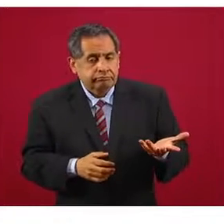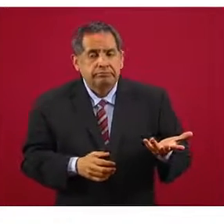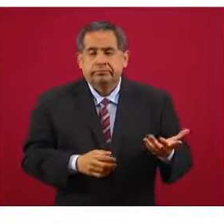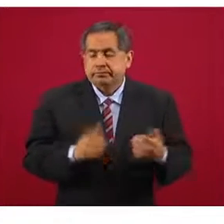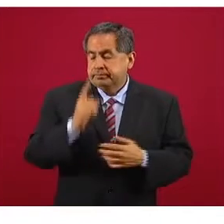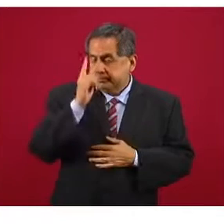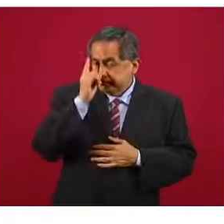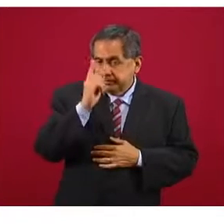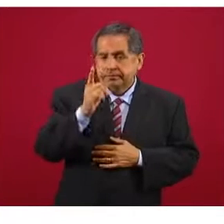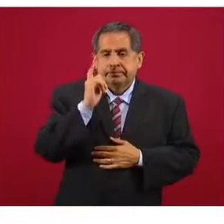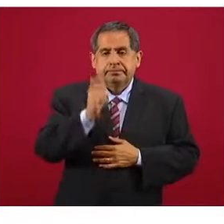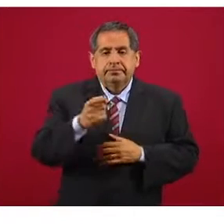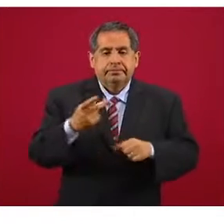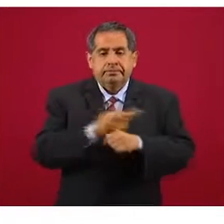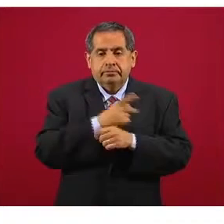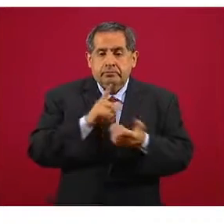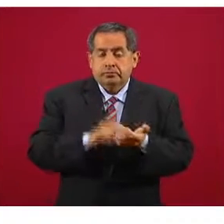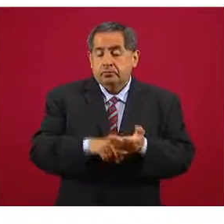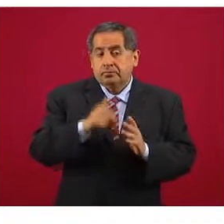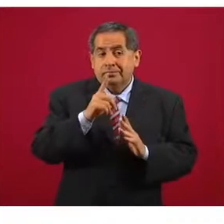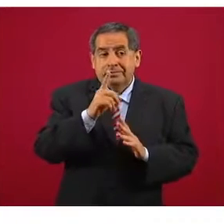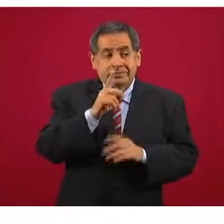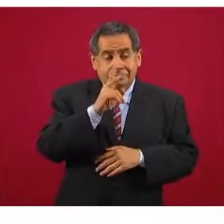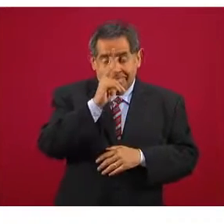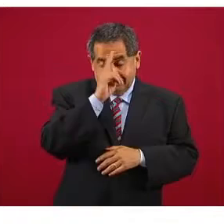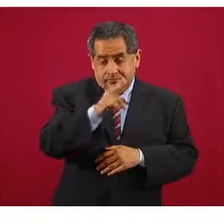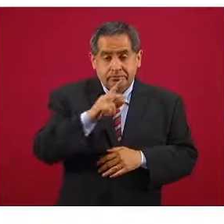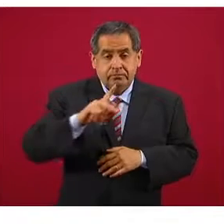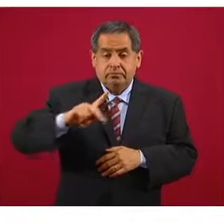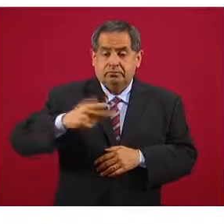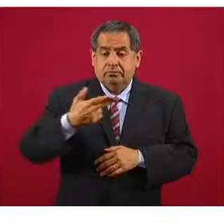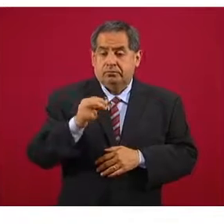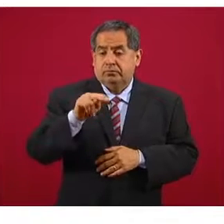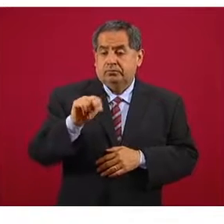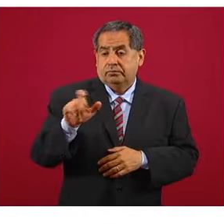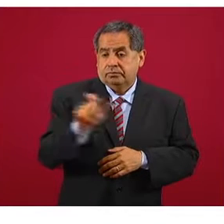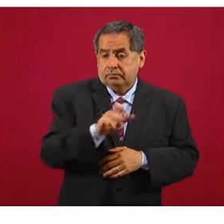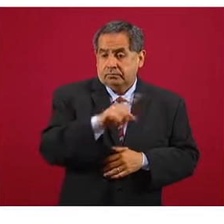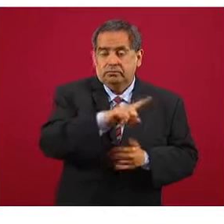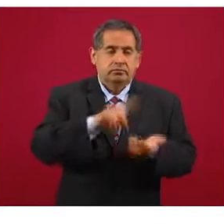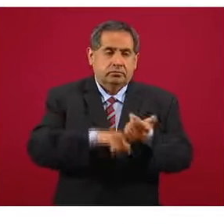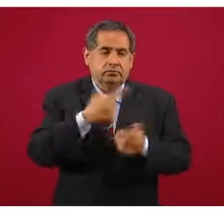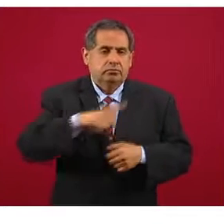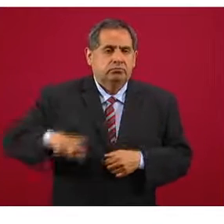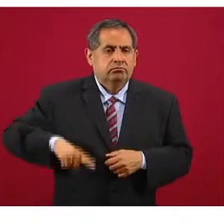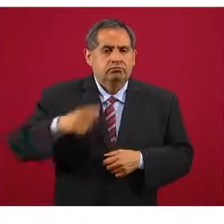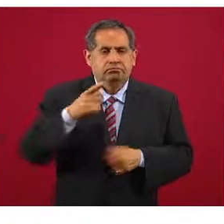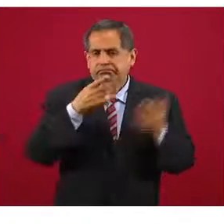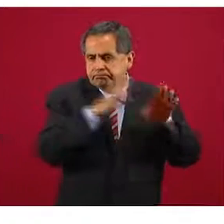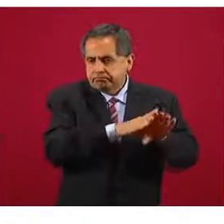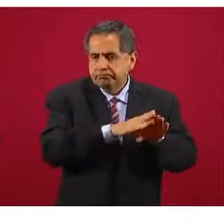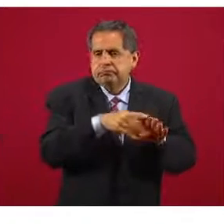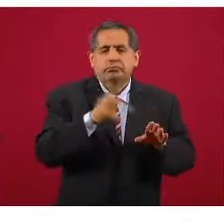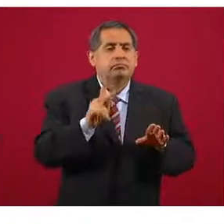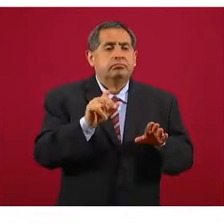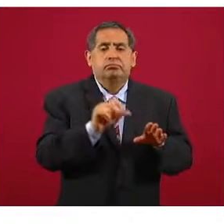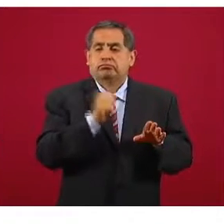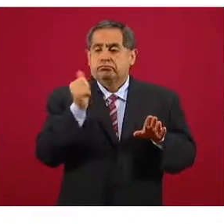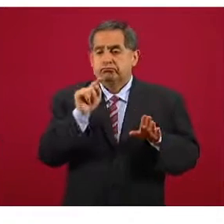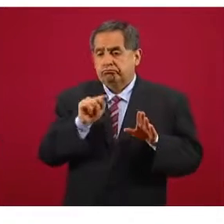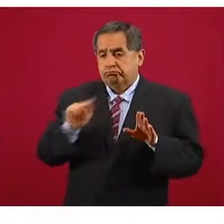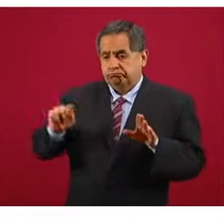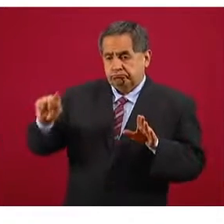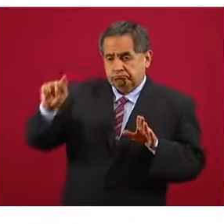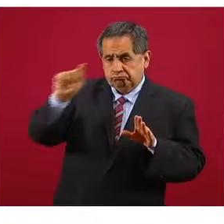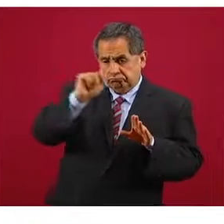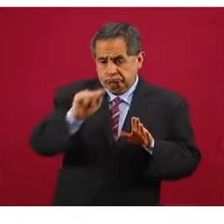restricción mayor, y solo en caso de emergencia, lo tenemos en Phoenix por disposición de la autoridad local. Pero ustedes pueden observar en el mapa que está,